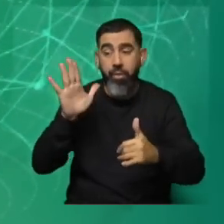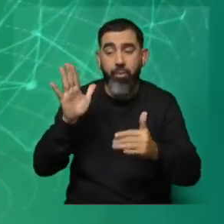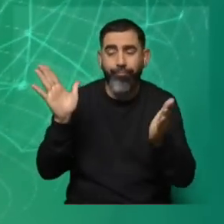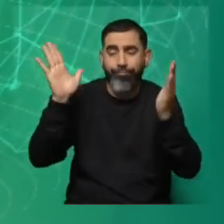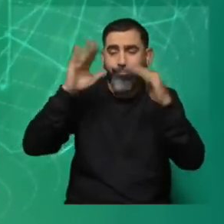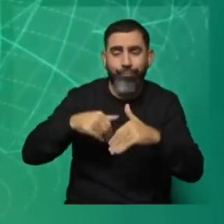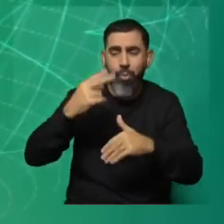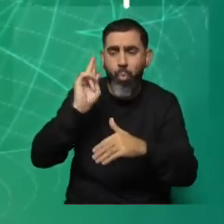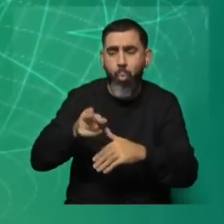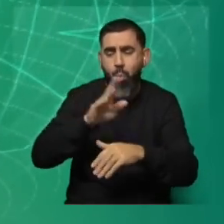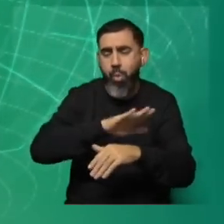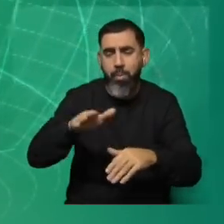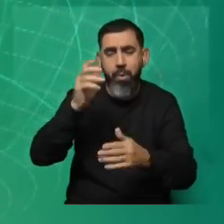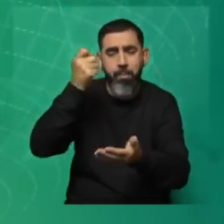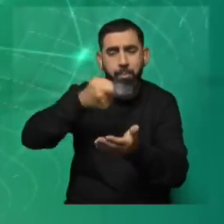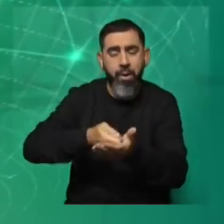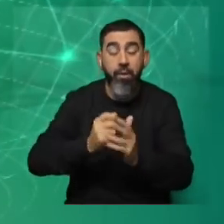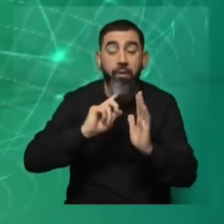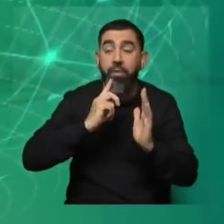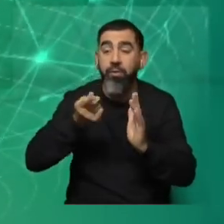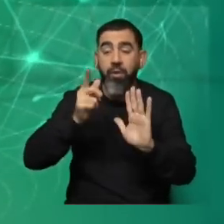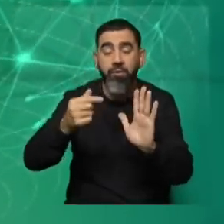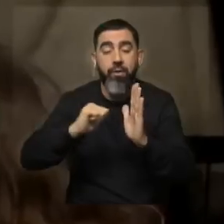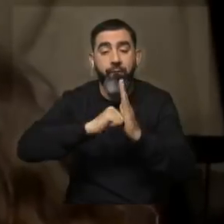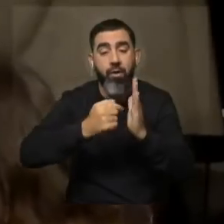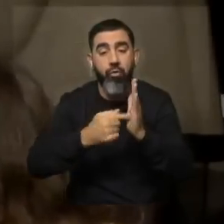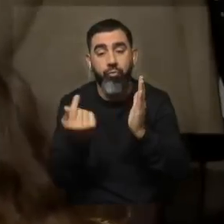y recuperables por el propio Banco Central